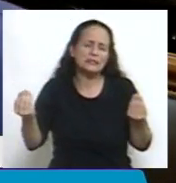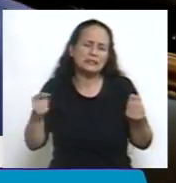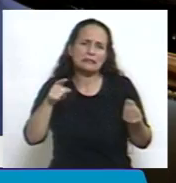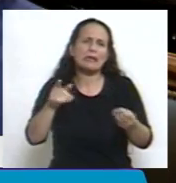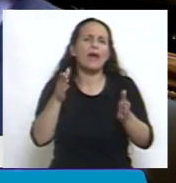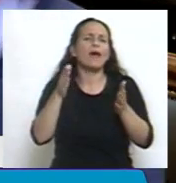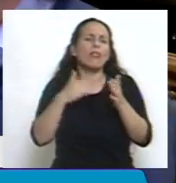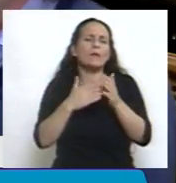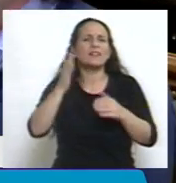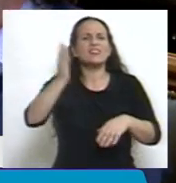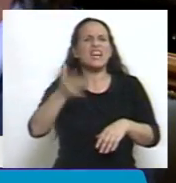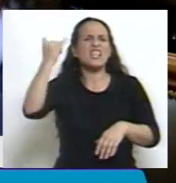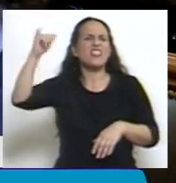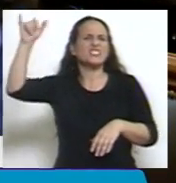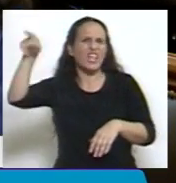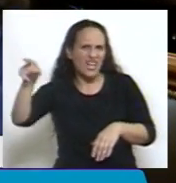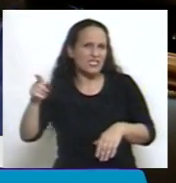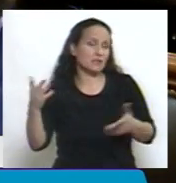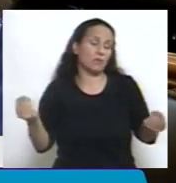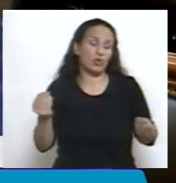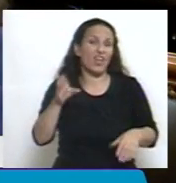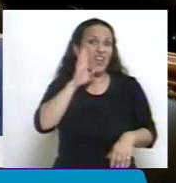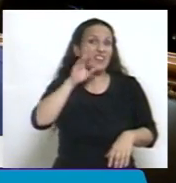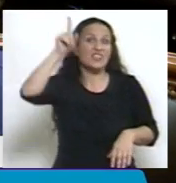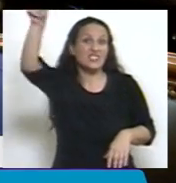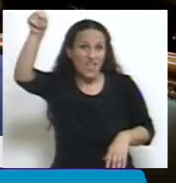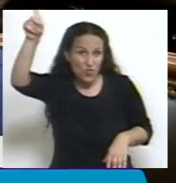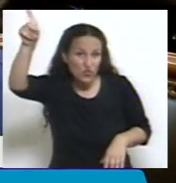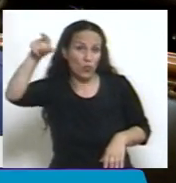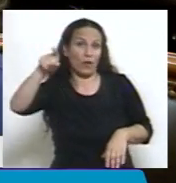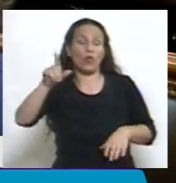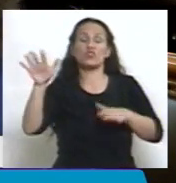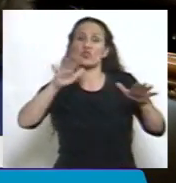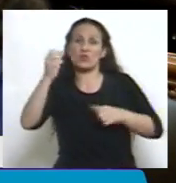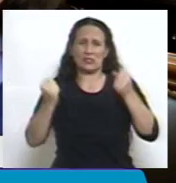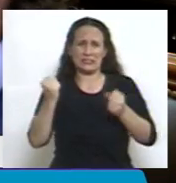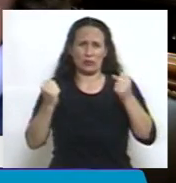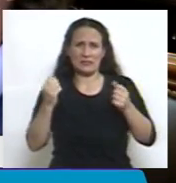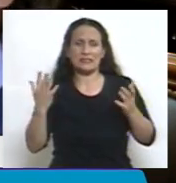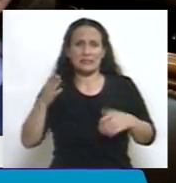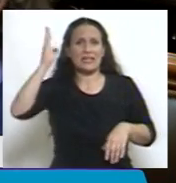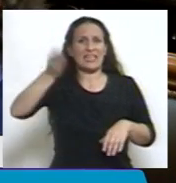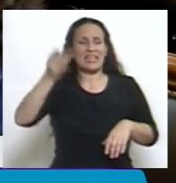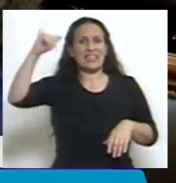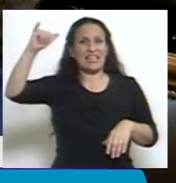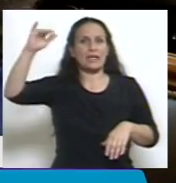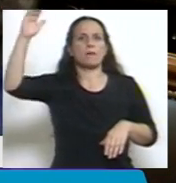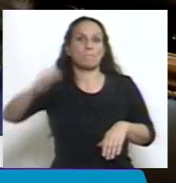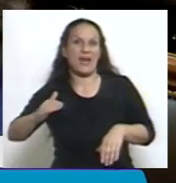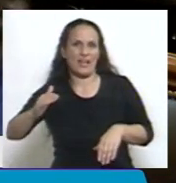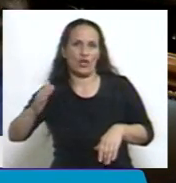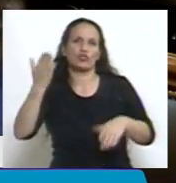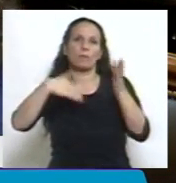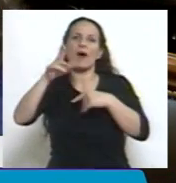es procíclica. Quiere decir que en Estados Unidos, cuando viene la recesión, la tasa de interés baja y es más fácil financiar la expansión del